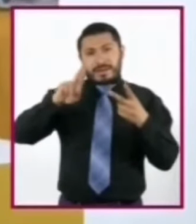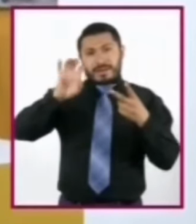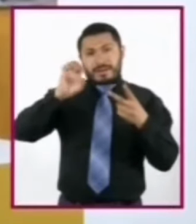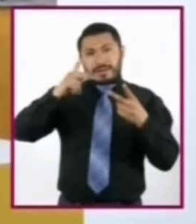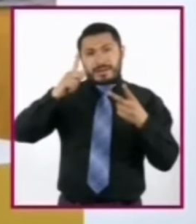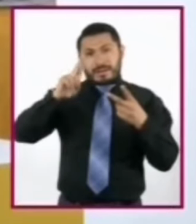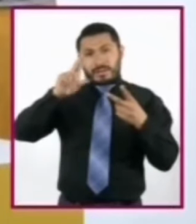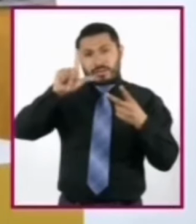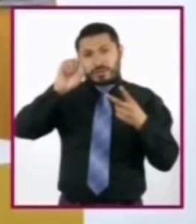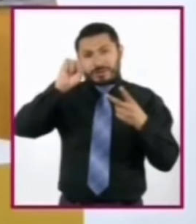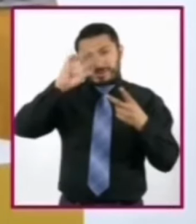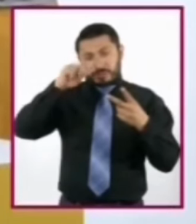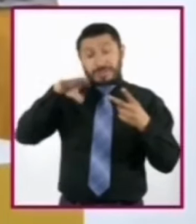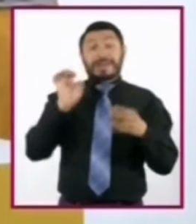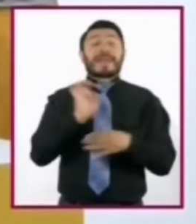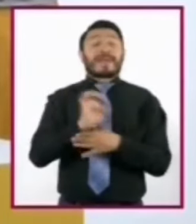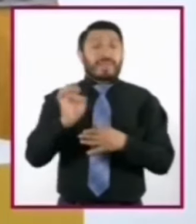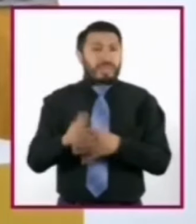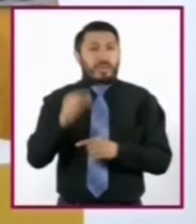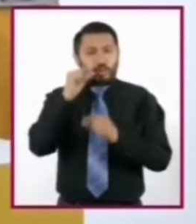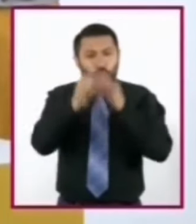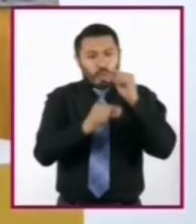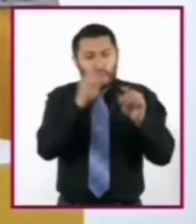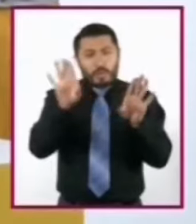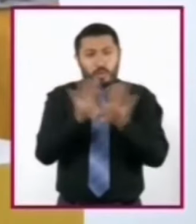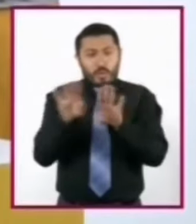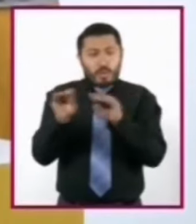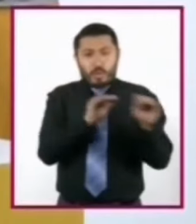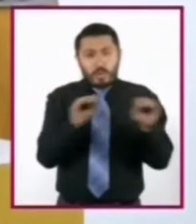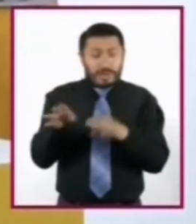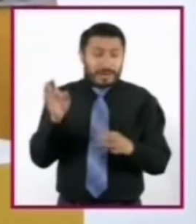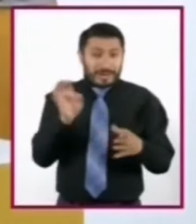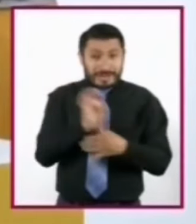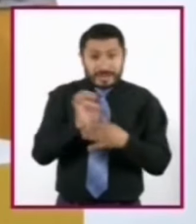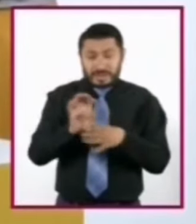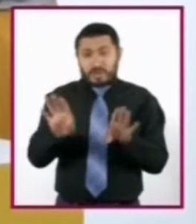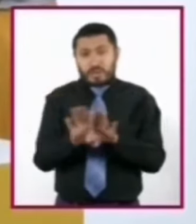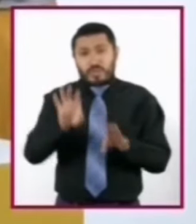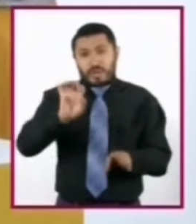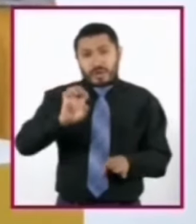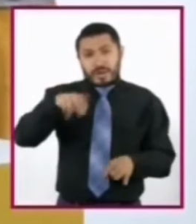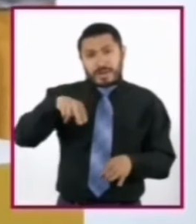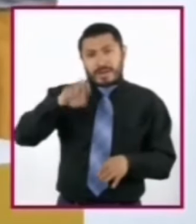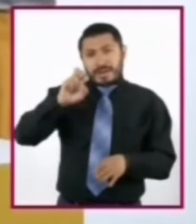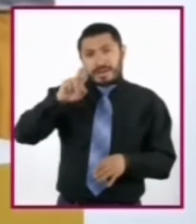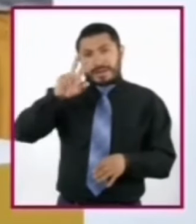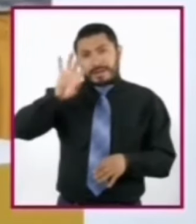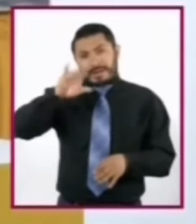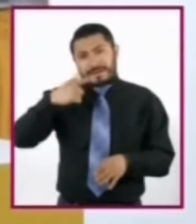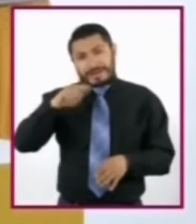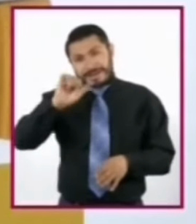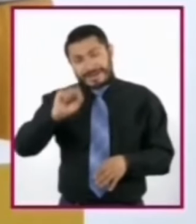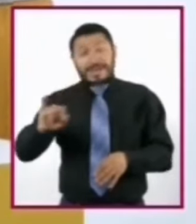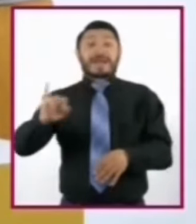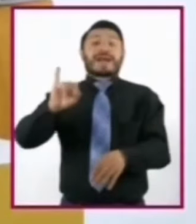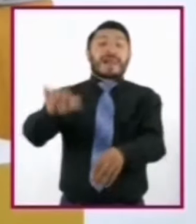las partículas se están moviendo, podemos decir que tienen una cierta cantidad de energía cinética. Muy buena